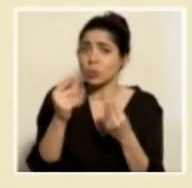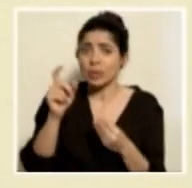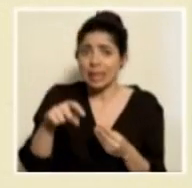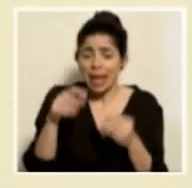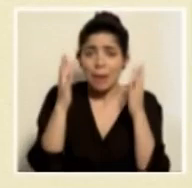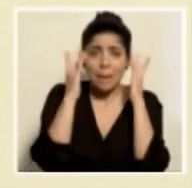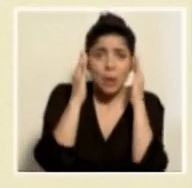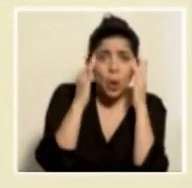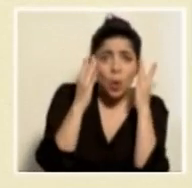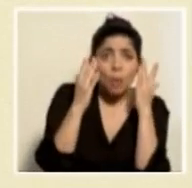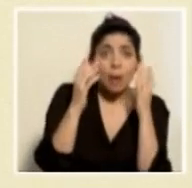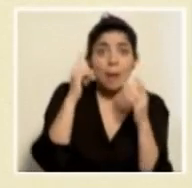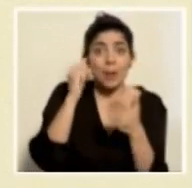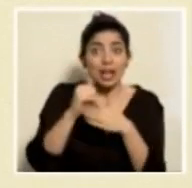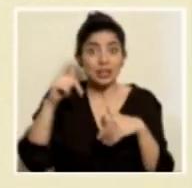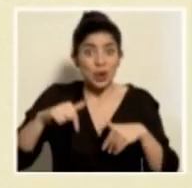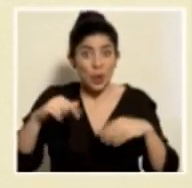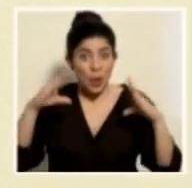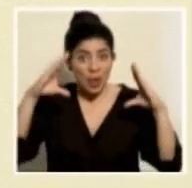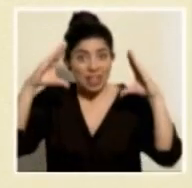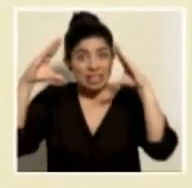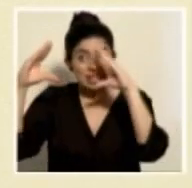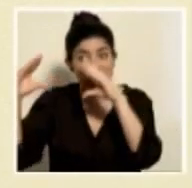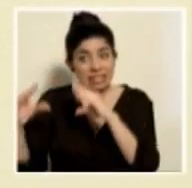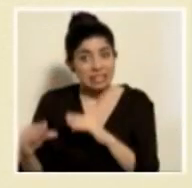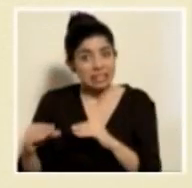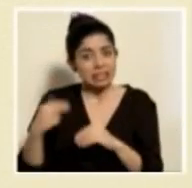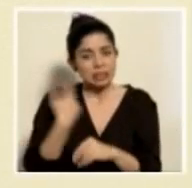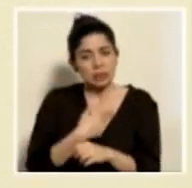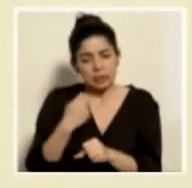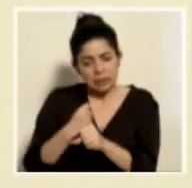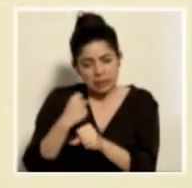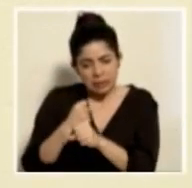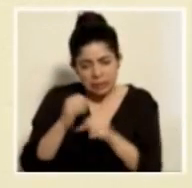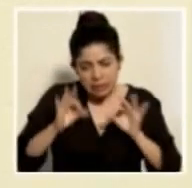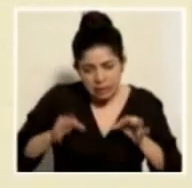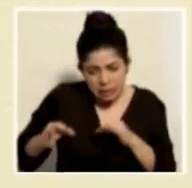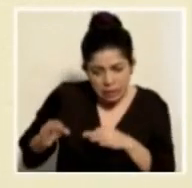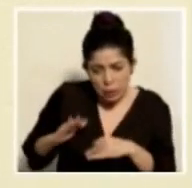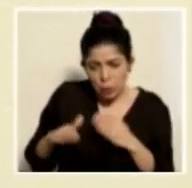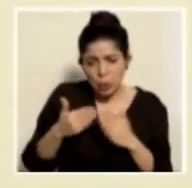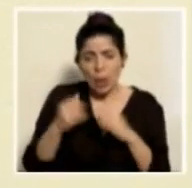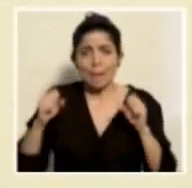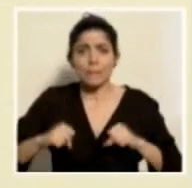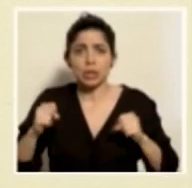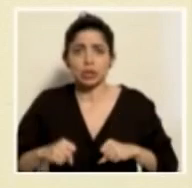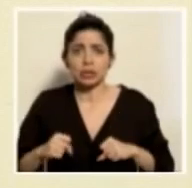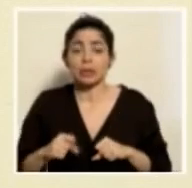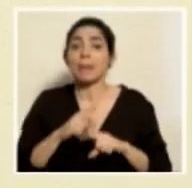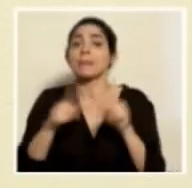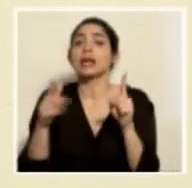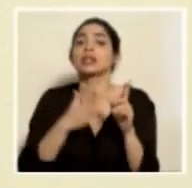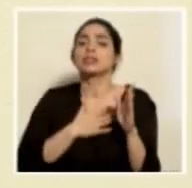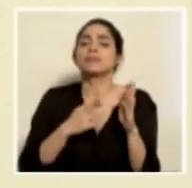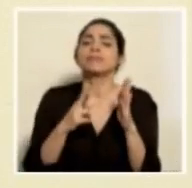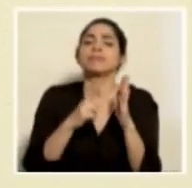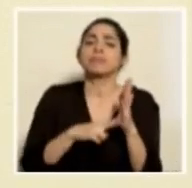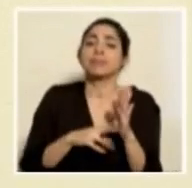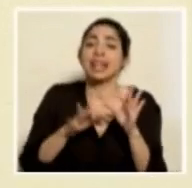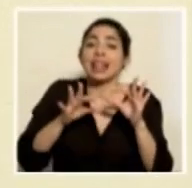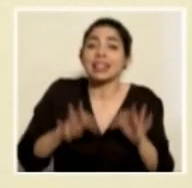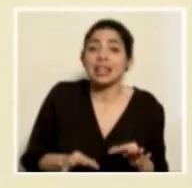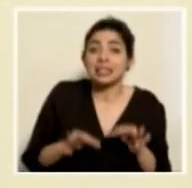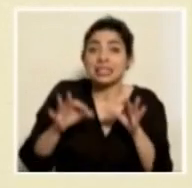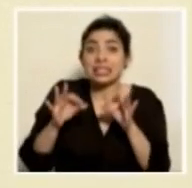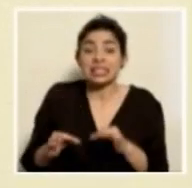que toda la tarde de hoy vamos a estar dedicados a tomar las mejores decisiones posibles, pero insisto, esas decisiones,